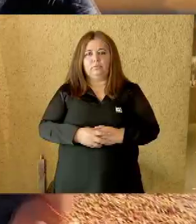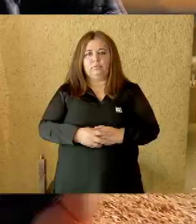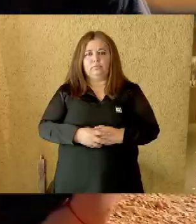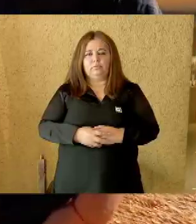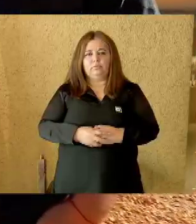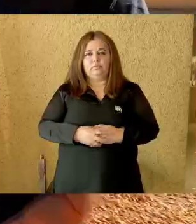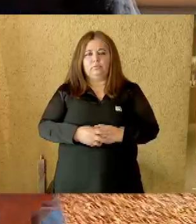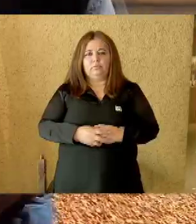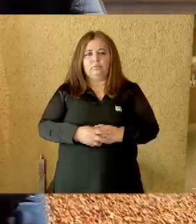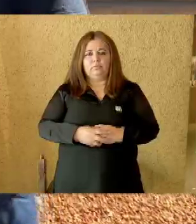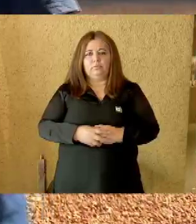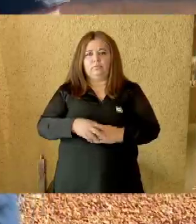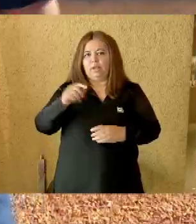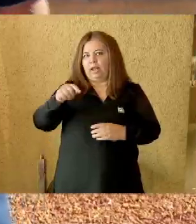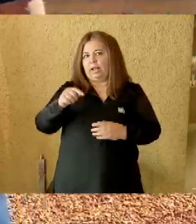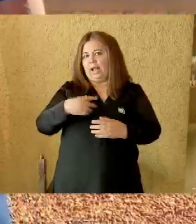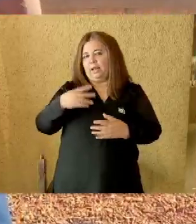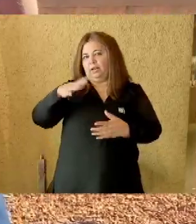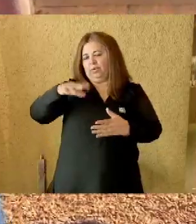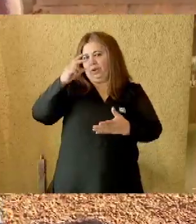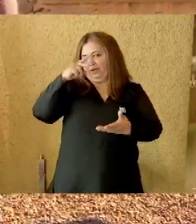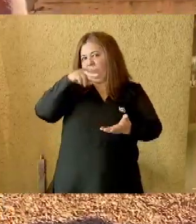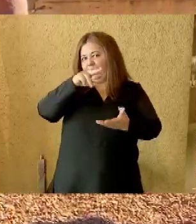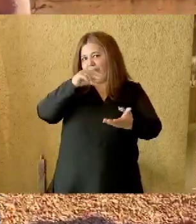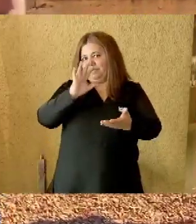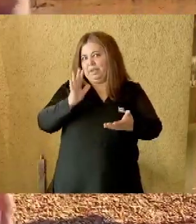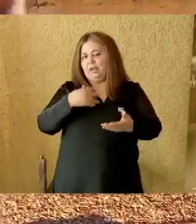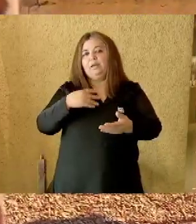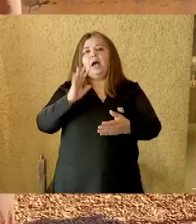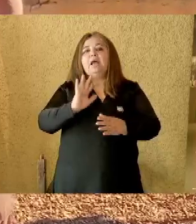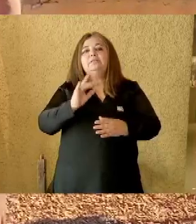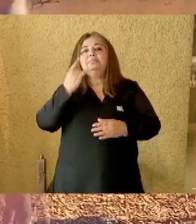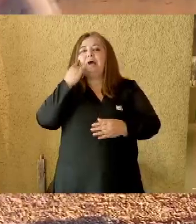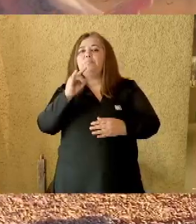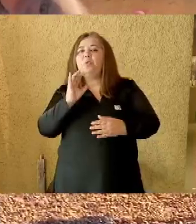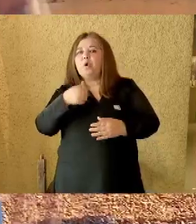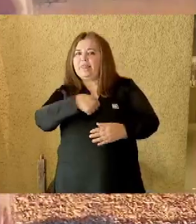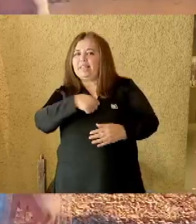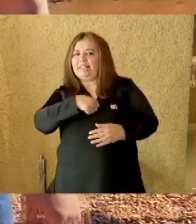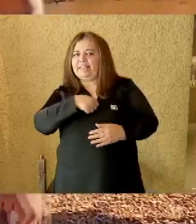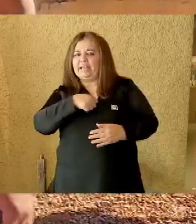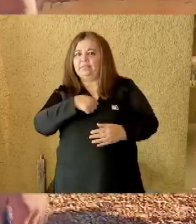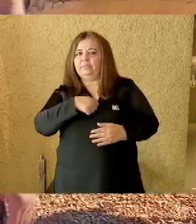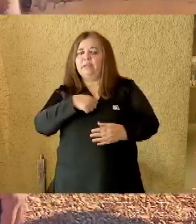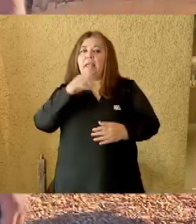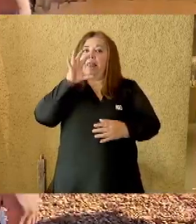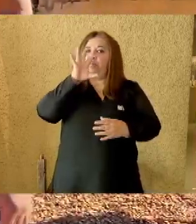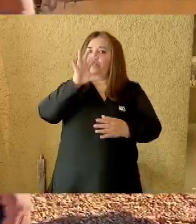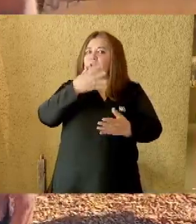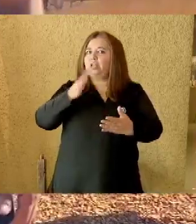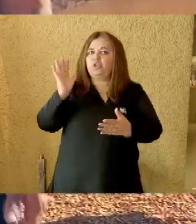Acá en el Museo Nacional del Vino y la Vendimia, un ícono para nuestro departamento de Maipú y para toda la provincia, compartiendo en esta semana de mayo